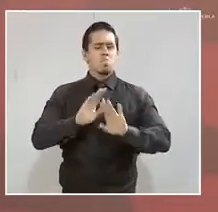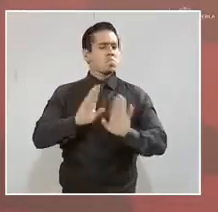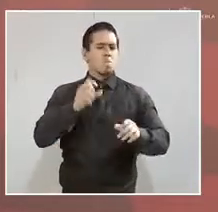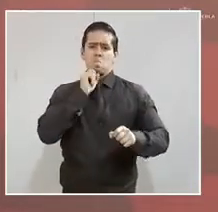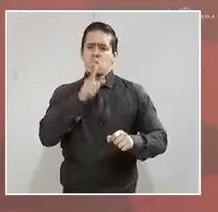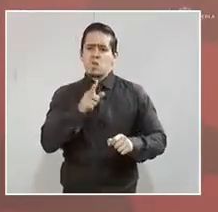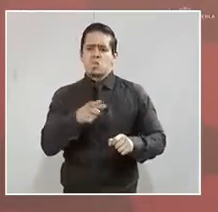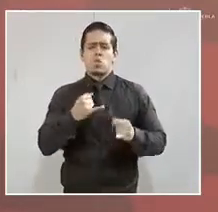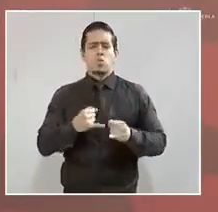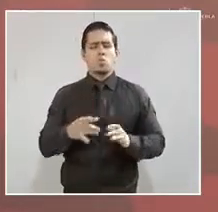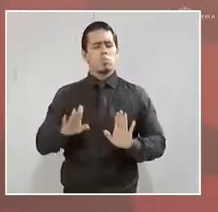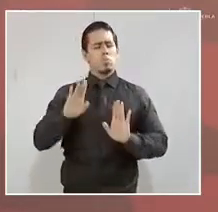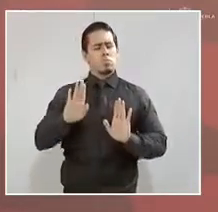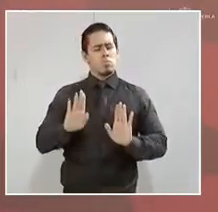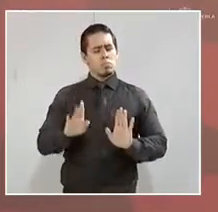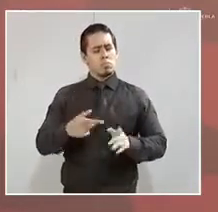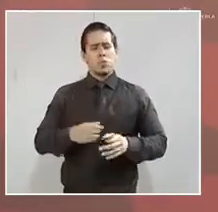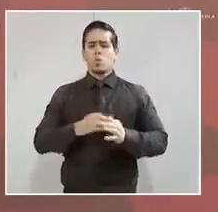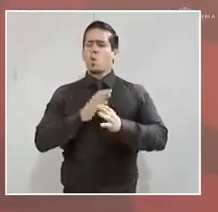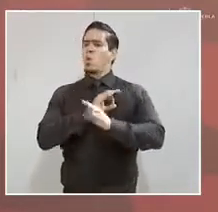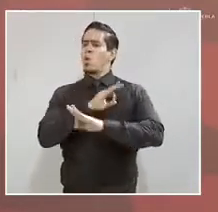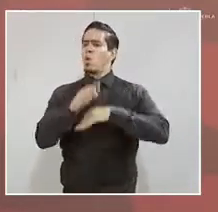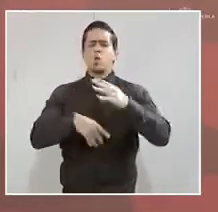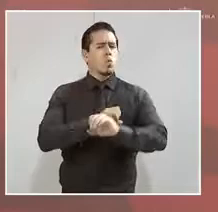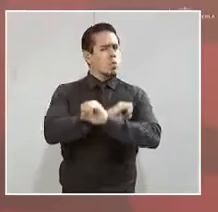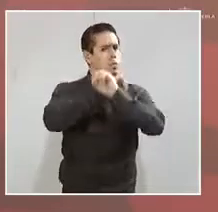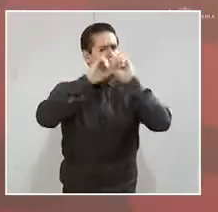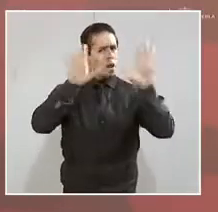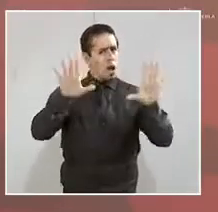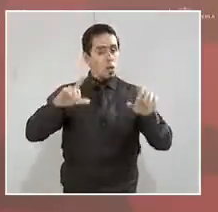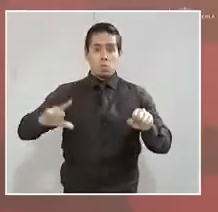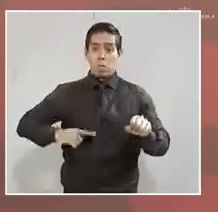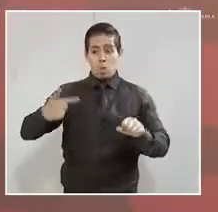de transparencia del gobierno del licenciado López Obrador.